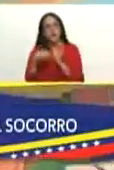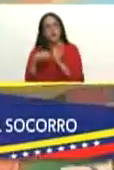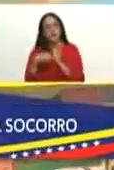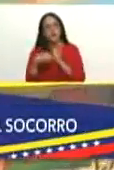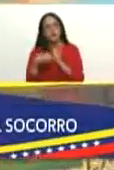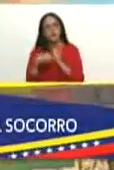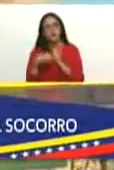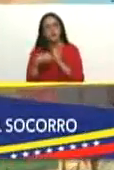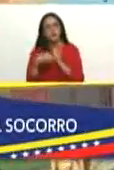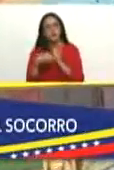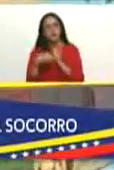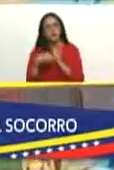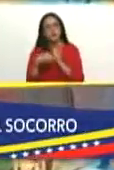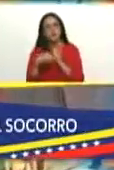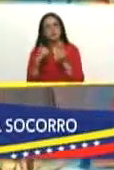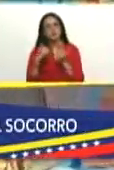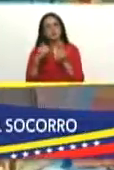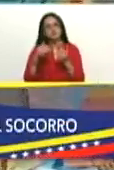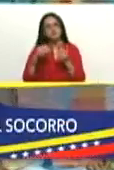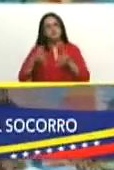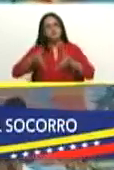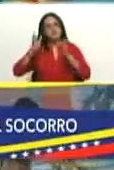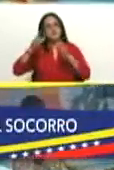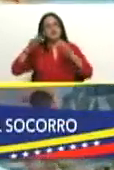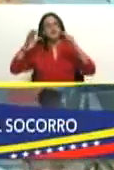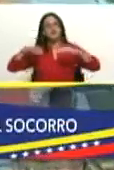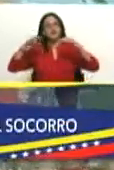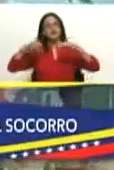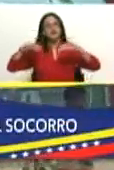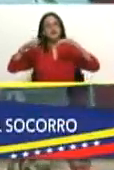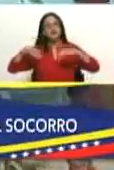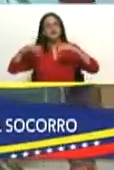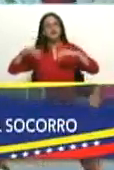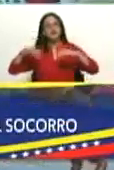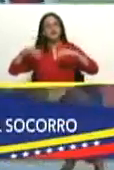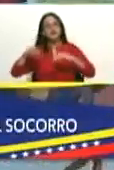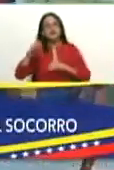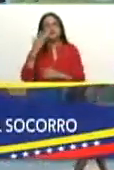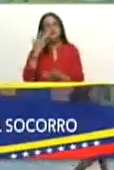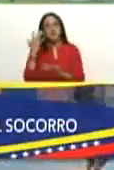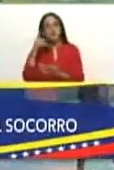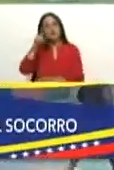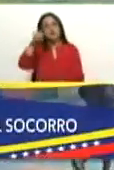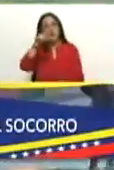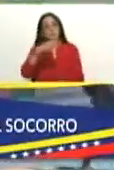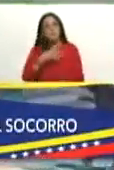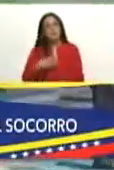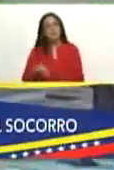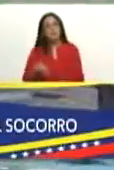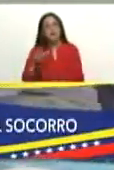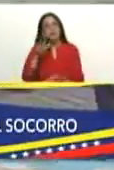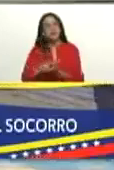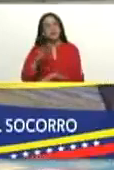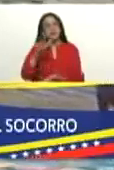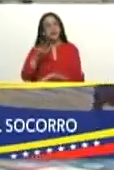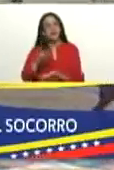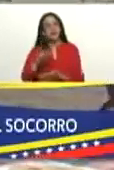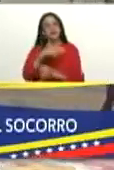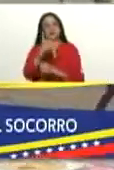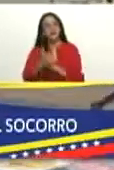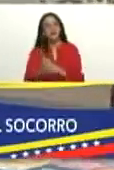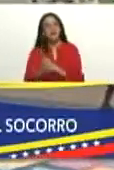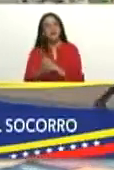de Hevia, que era el urbanismo La Llovizna y las tetracasas. Y usted efectivamente, presidente, aprobó el proyecto